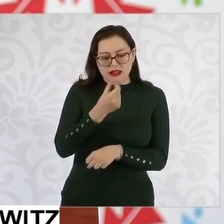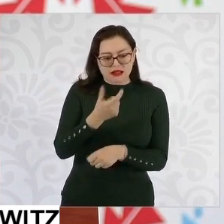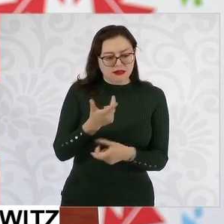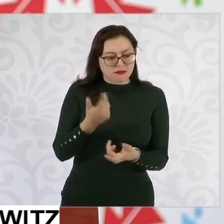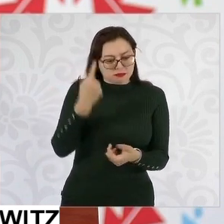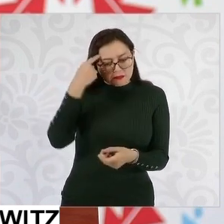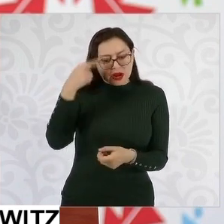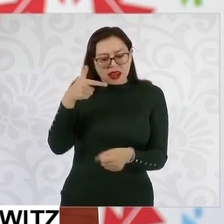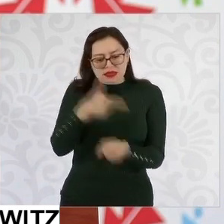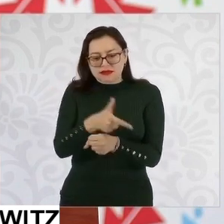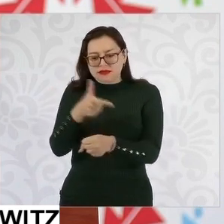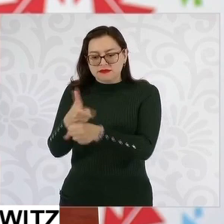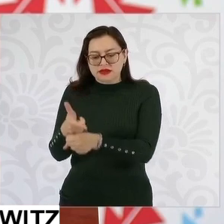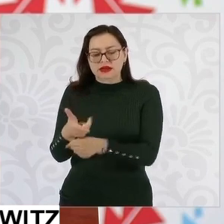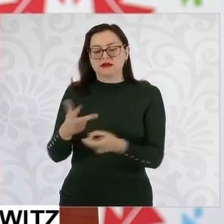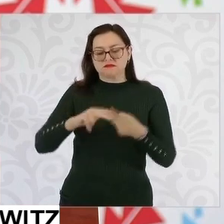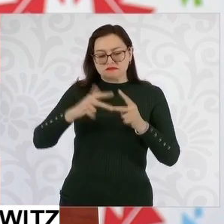genética.